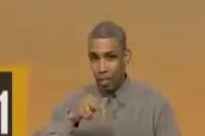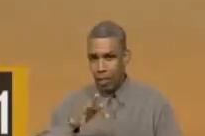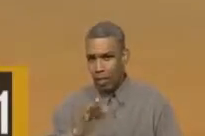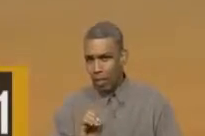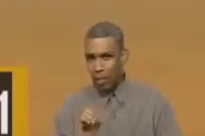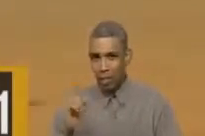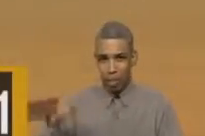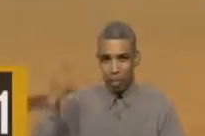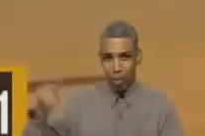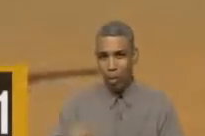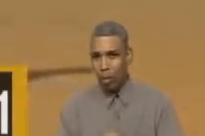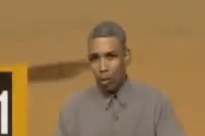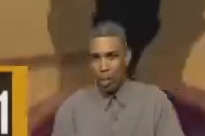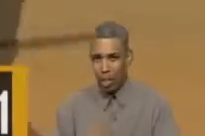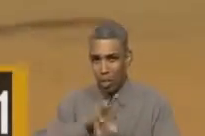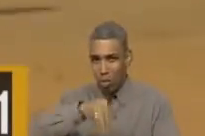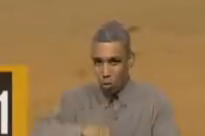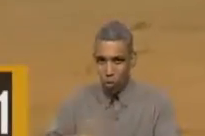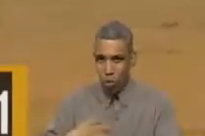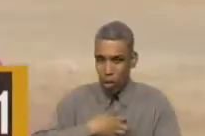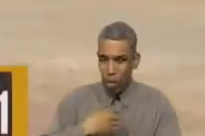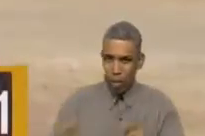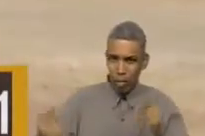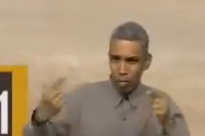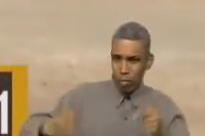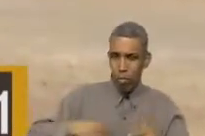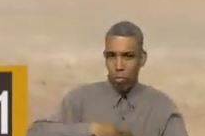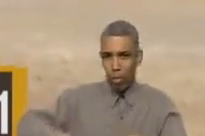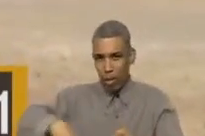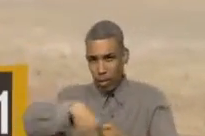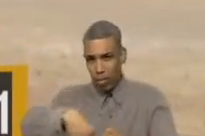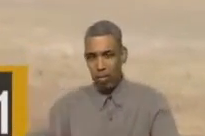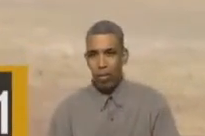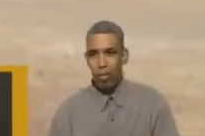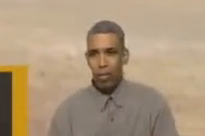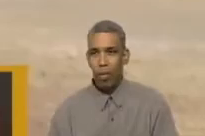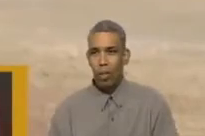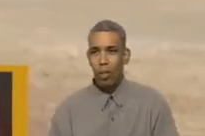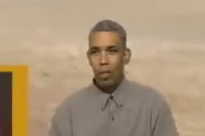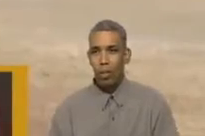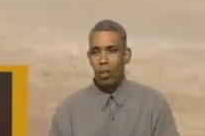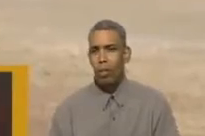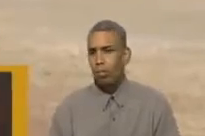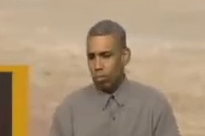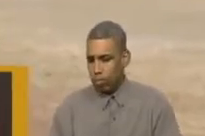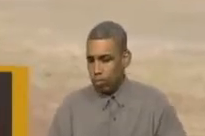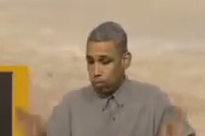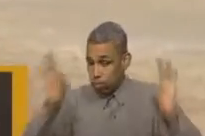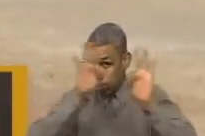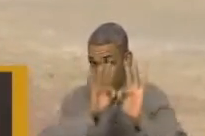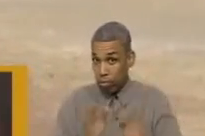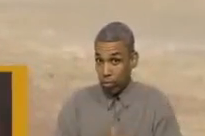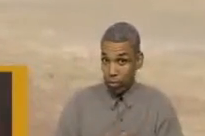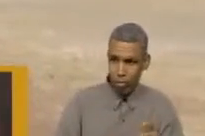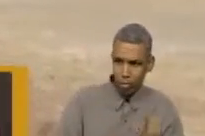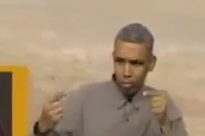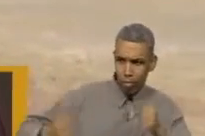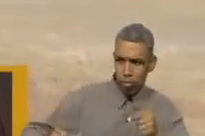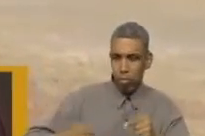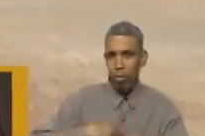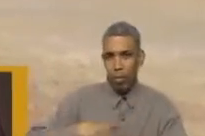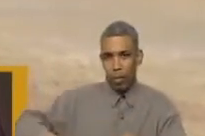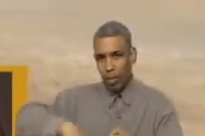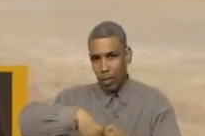municipal que jugará contra la Alianza Petrolera. Es un partido importante con Alianza que tenemos, en la cual el equipo viene